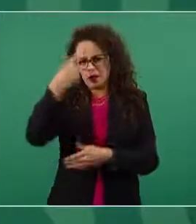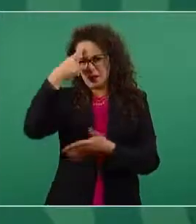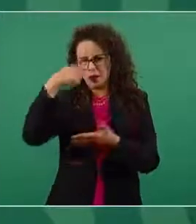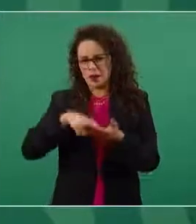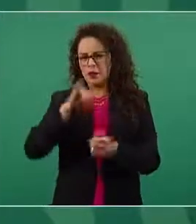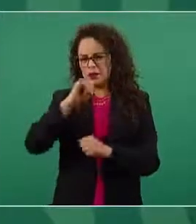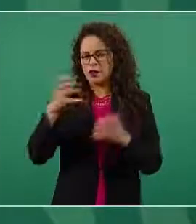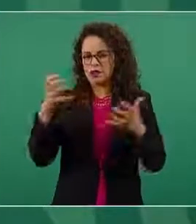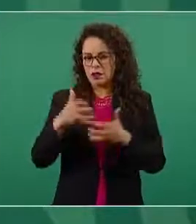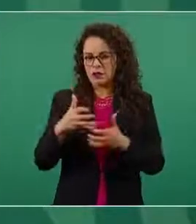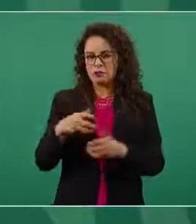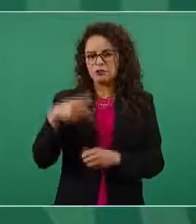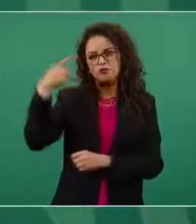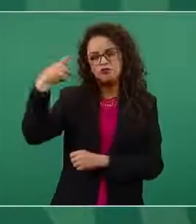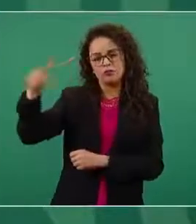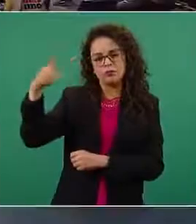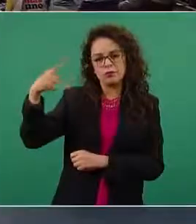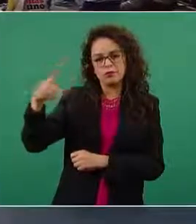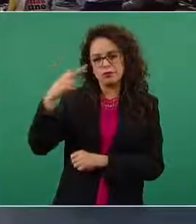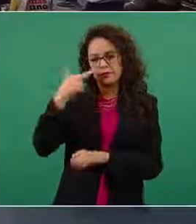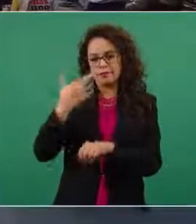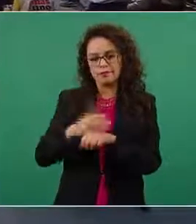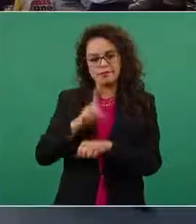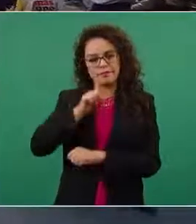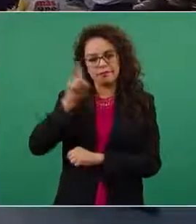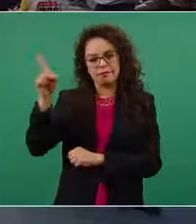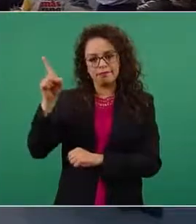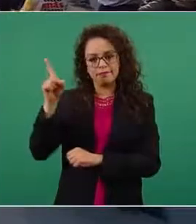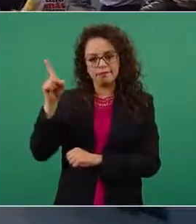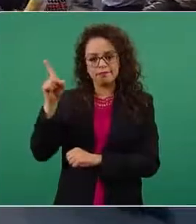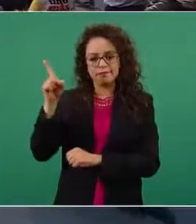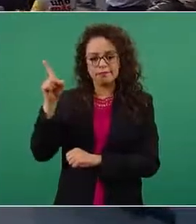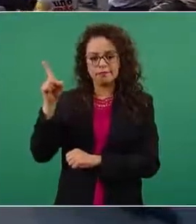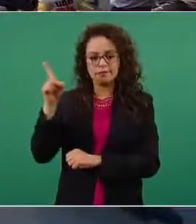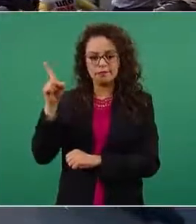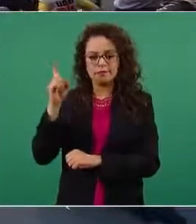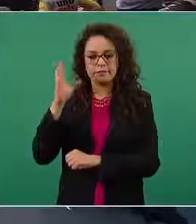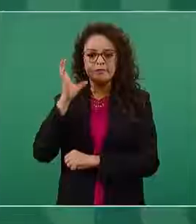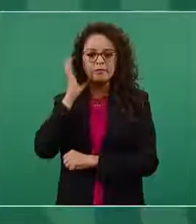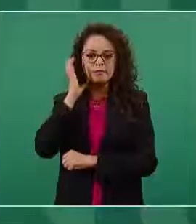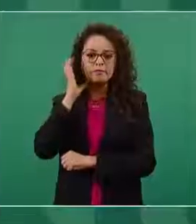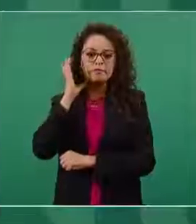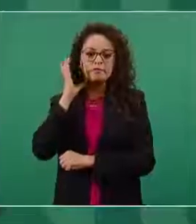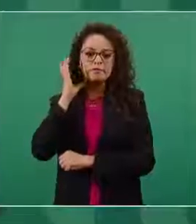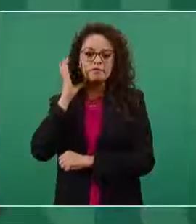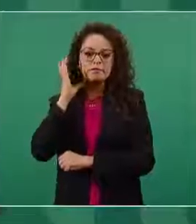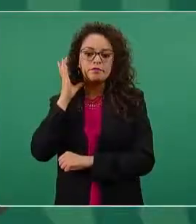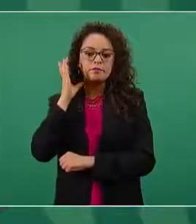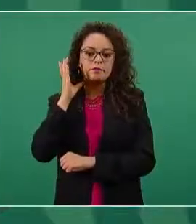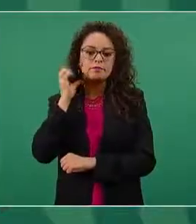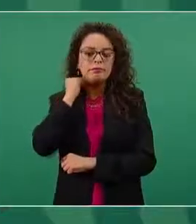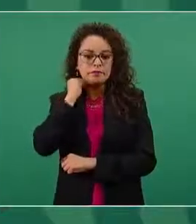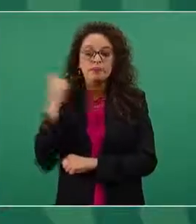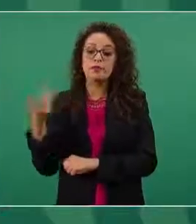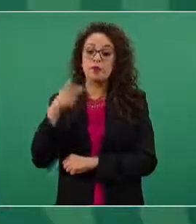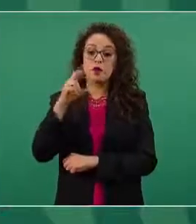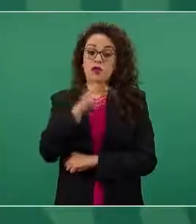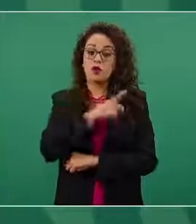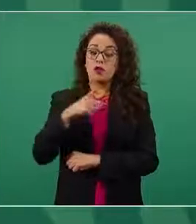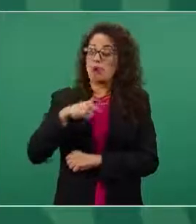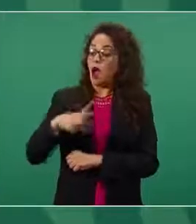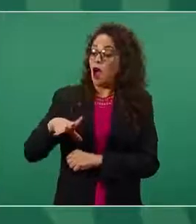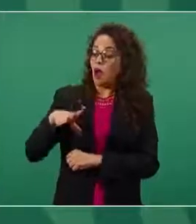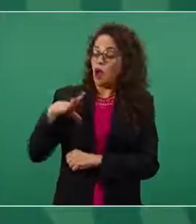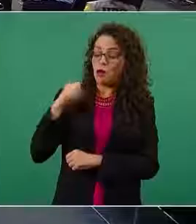al legislativo. Pero también están en autoridad. Y nadie debe de abusar, sea quien